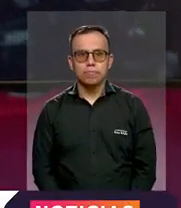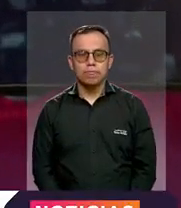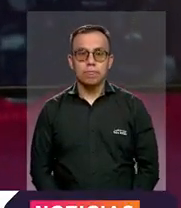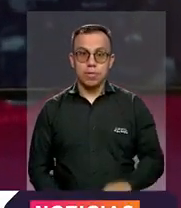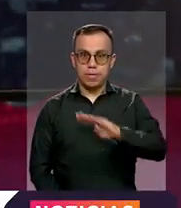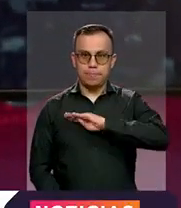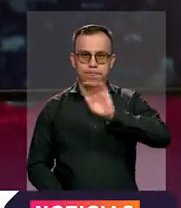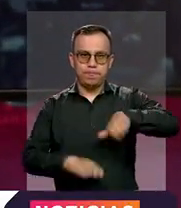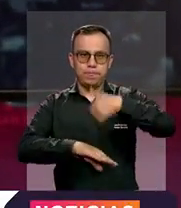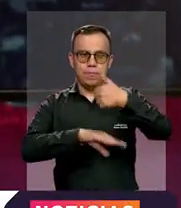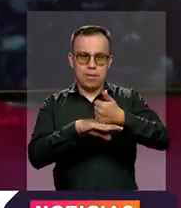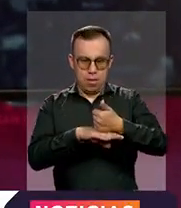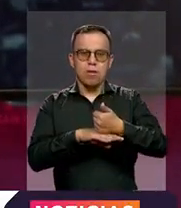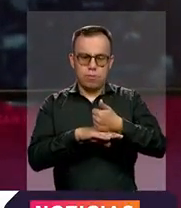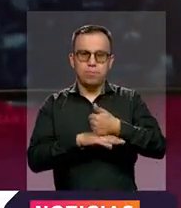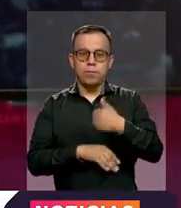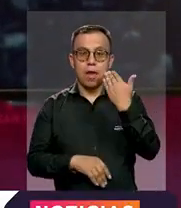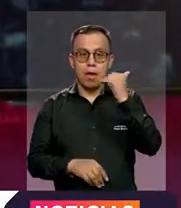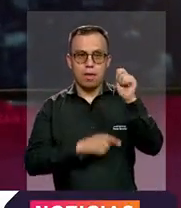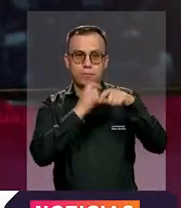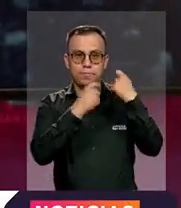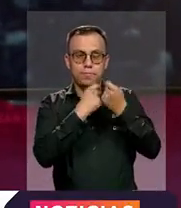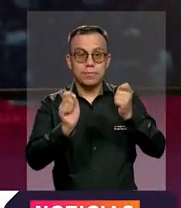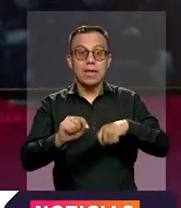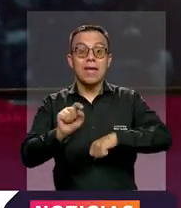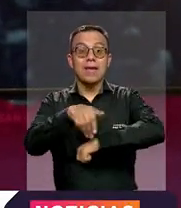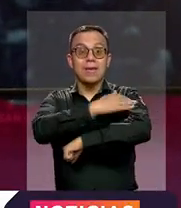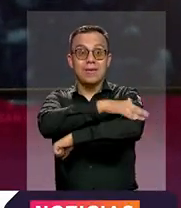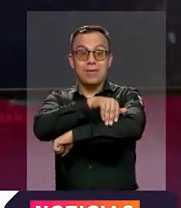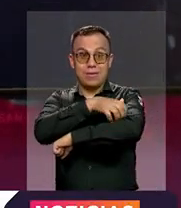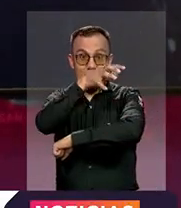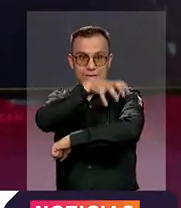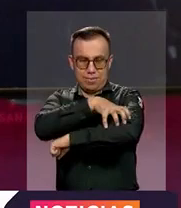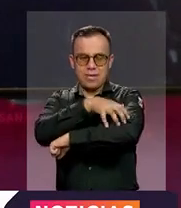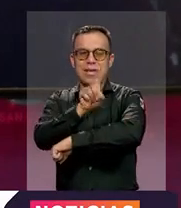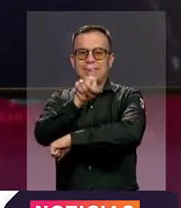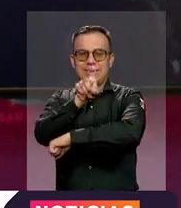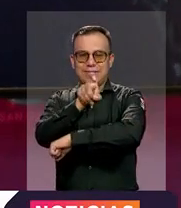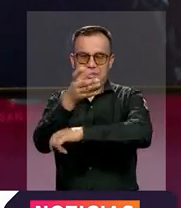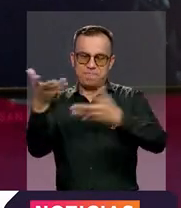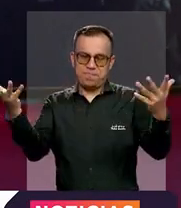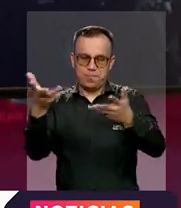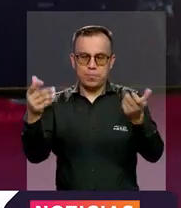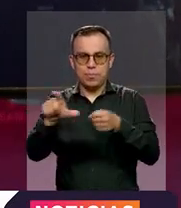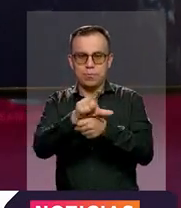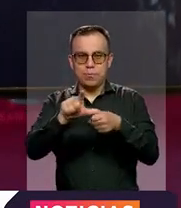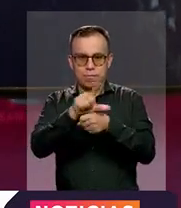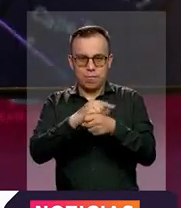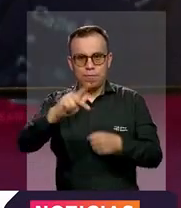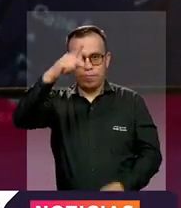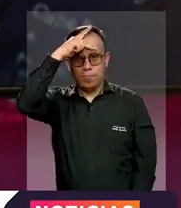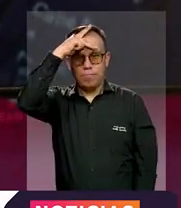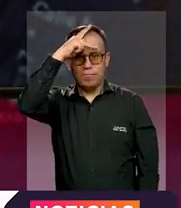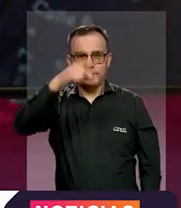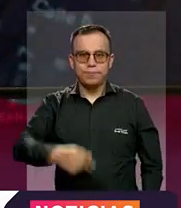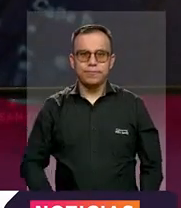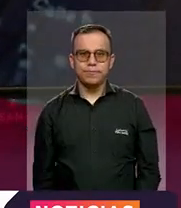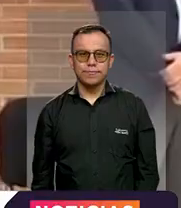La alcaldesa mayor de Bogotá, Claudia López, inauguró la sexta manzana del cuidado en la capital, que está ubicada en la localidad de Kennedy.